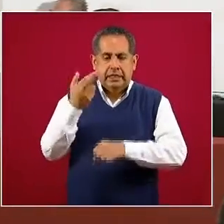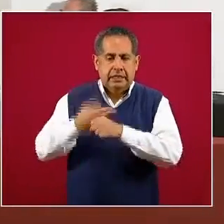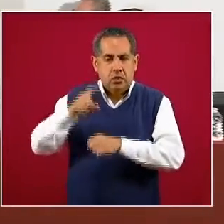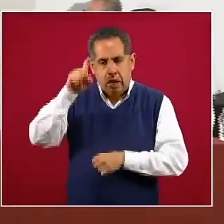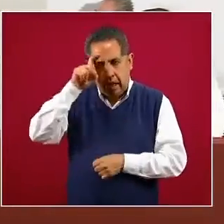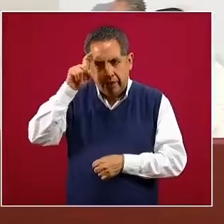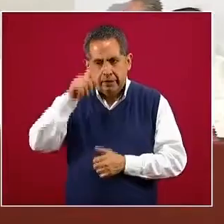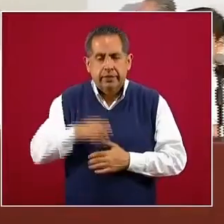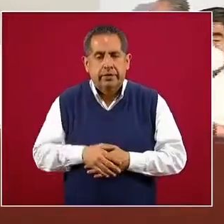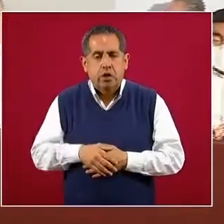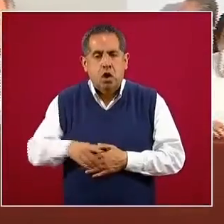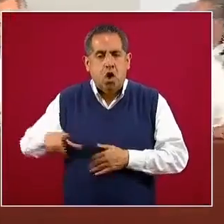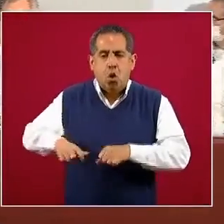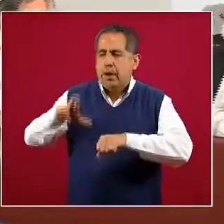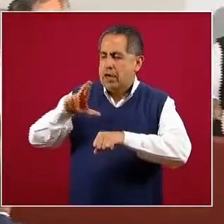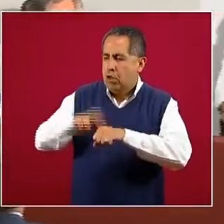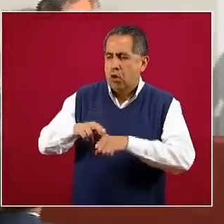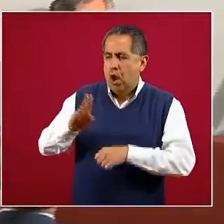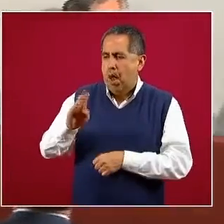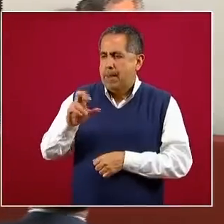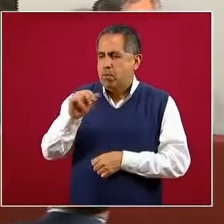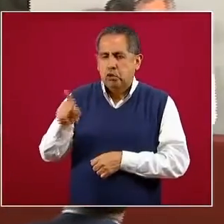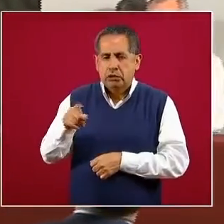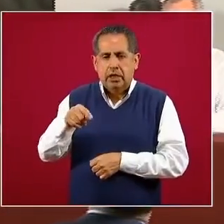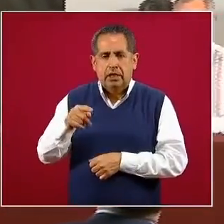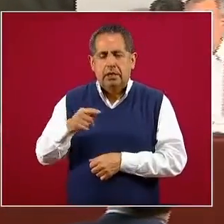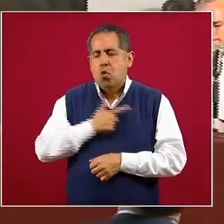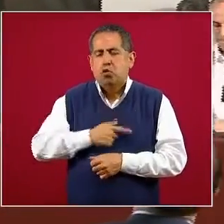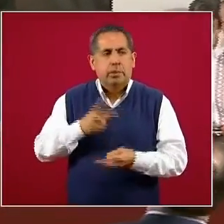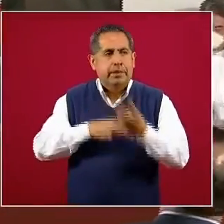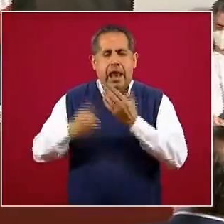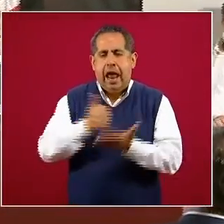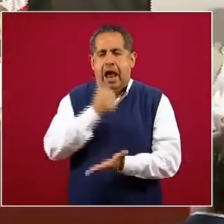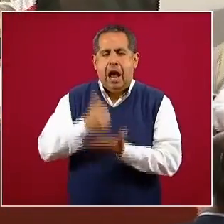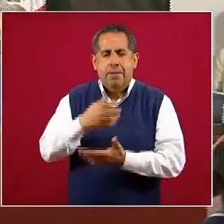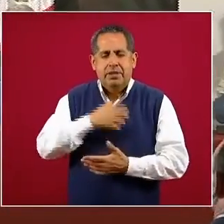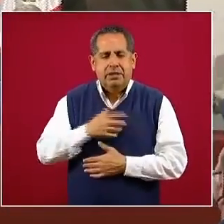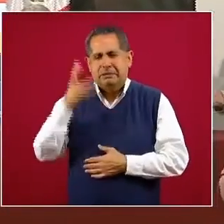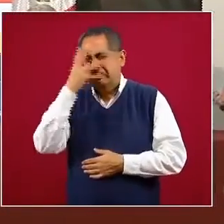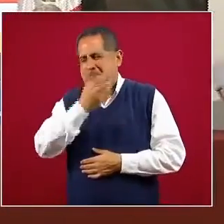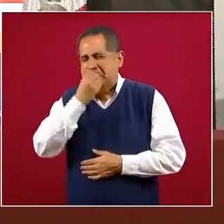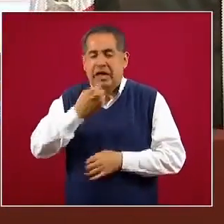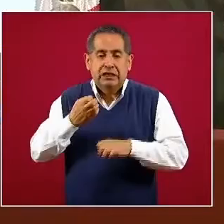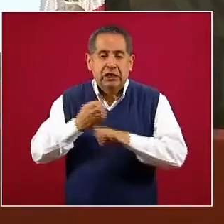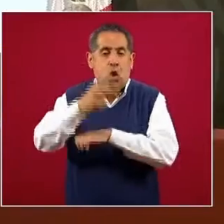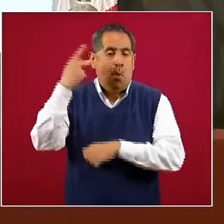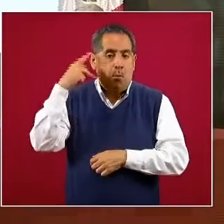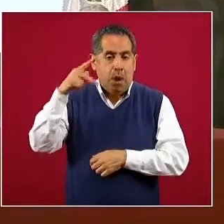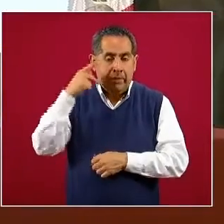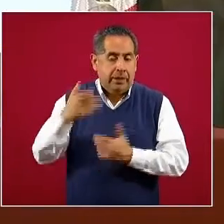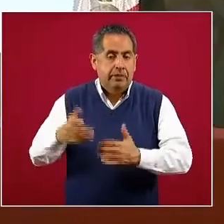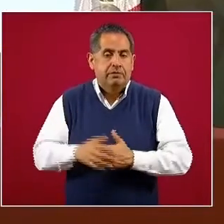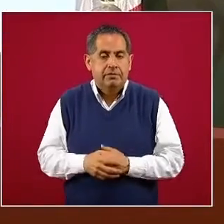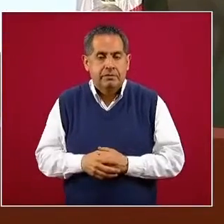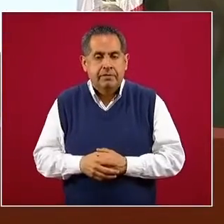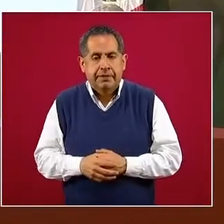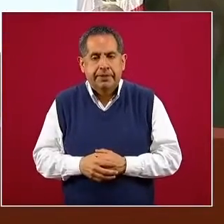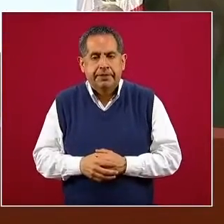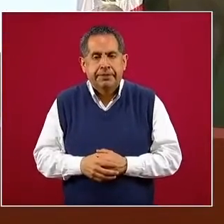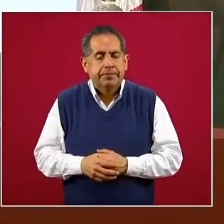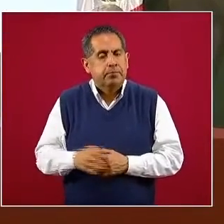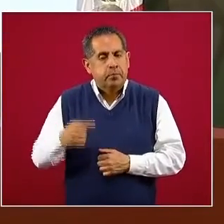46.688 defunciones. En la siguiente gráfica lo que podemos ver es la estimación. Este es muy importante, como lo hemos explicado en otras